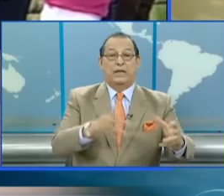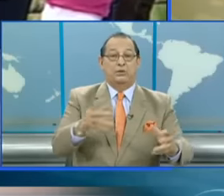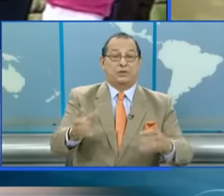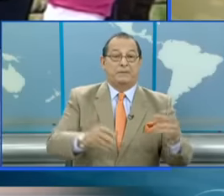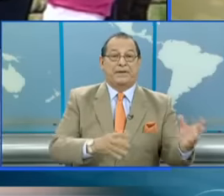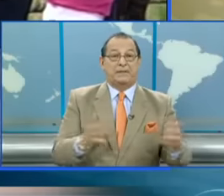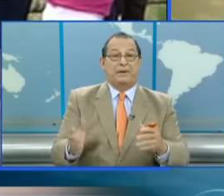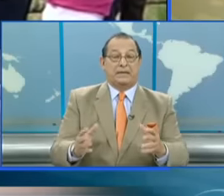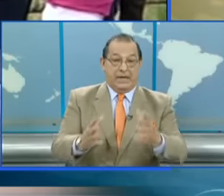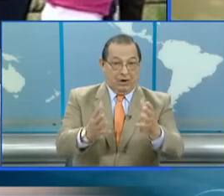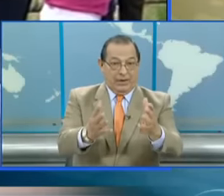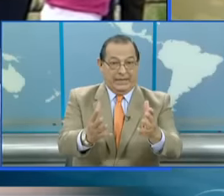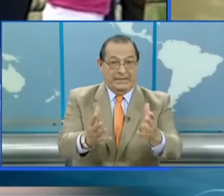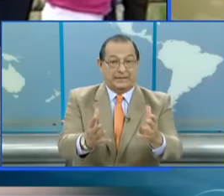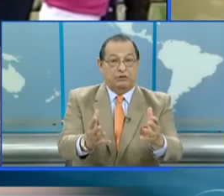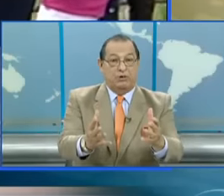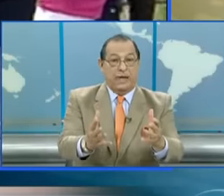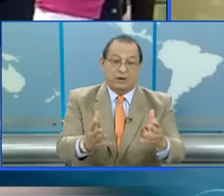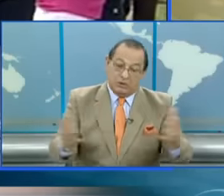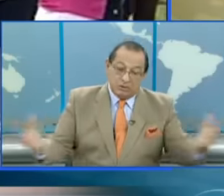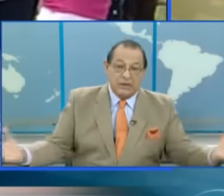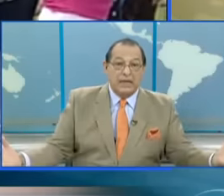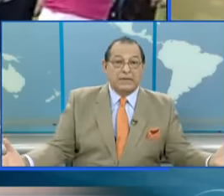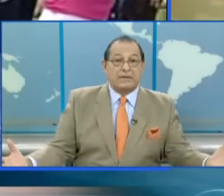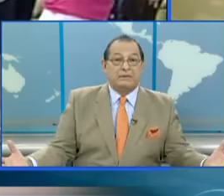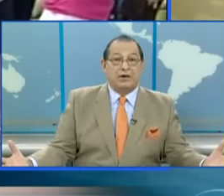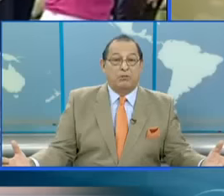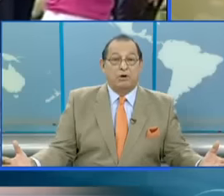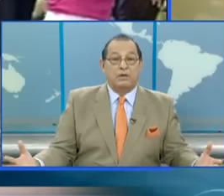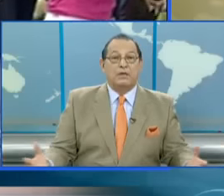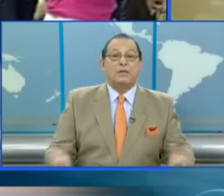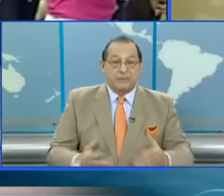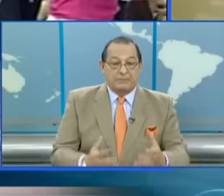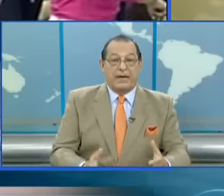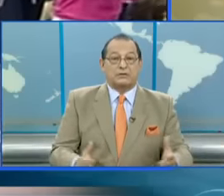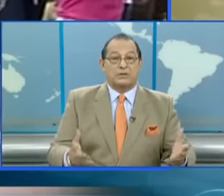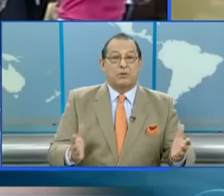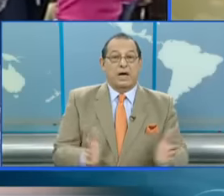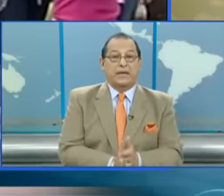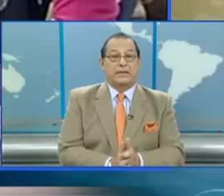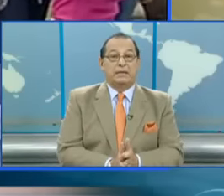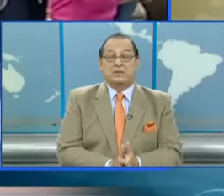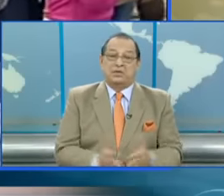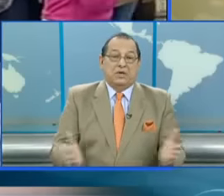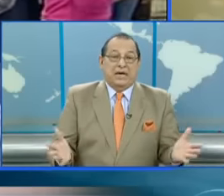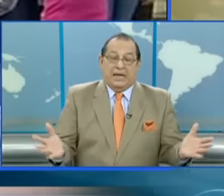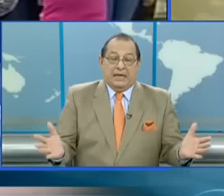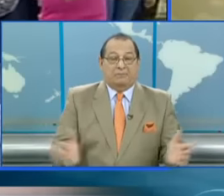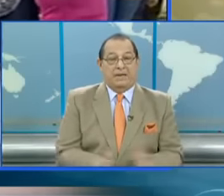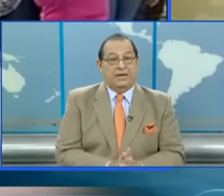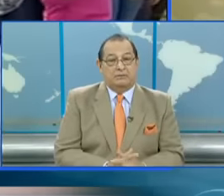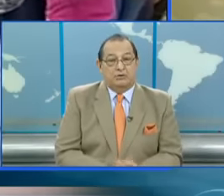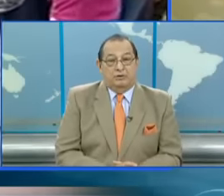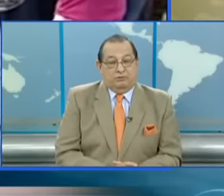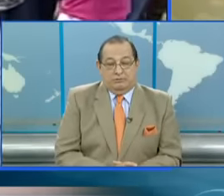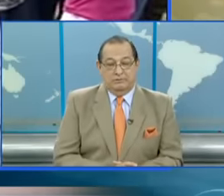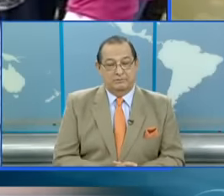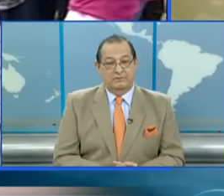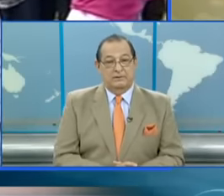Y lo otro, las denuncias de parte y parte, ahora que ya salió humo blanco, ese es el bien común. Y para eso estamos aquí. Y si no le agrada, qué pena.